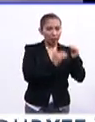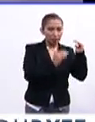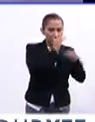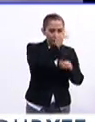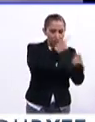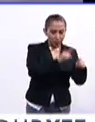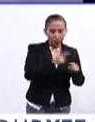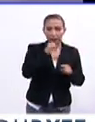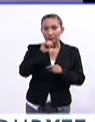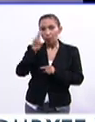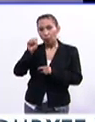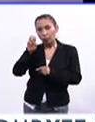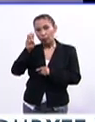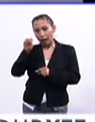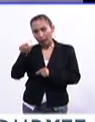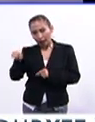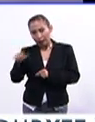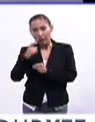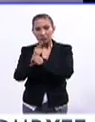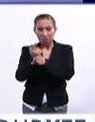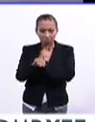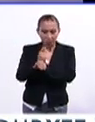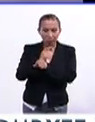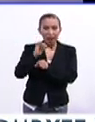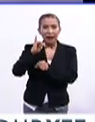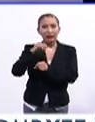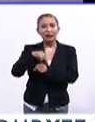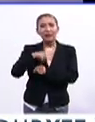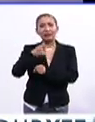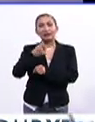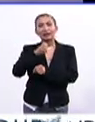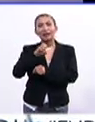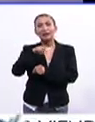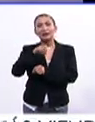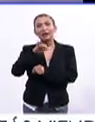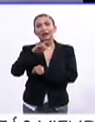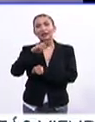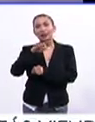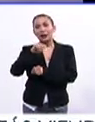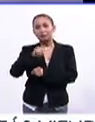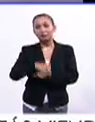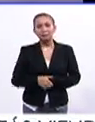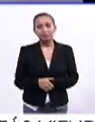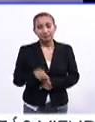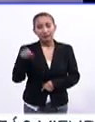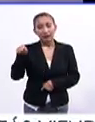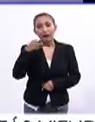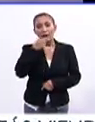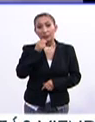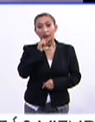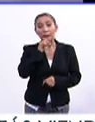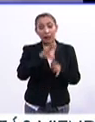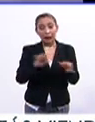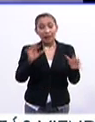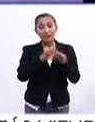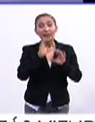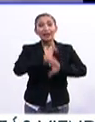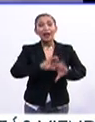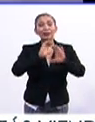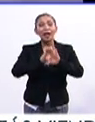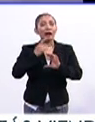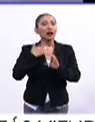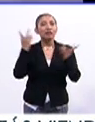estudiar en la universidad la carrera ingeniería ingeniería y él es narrador y cantante del